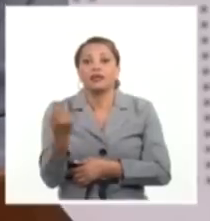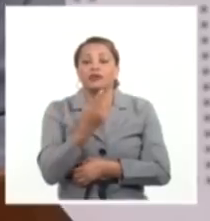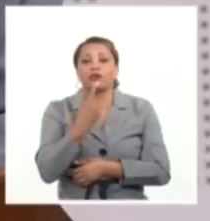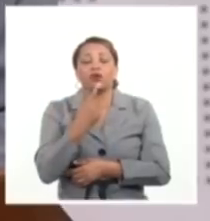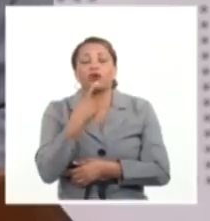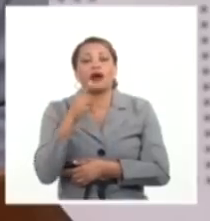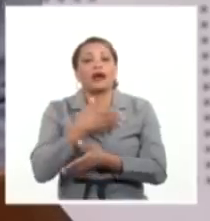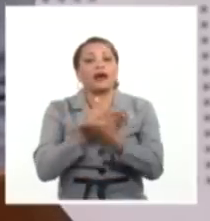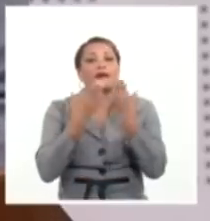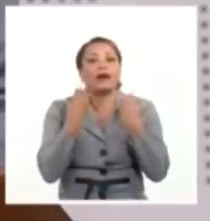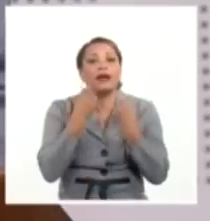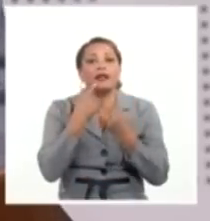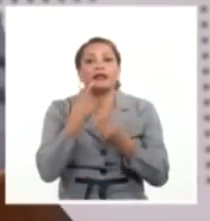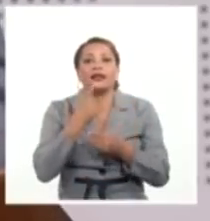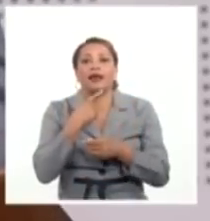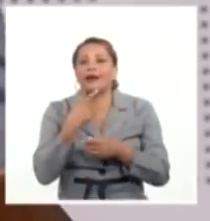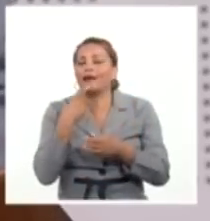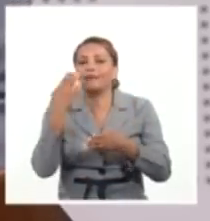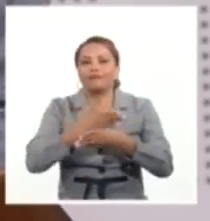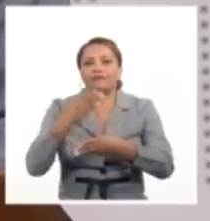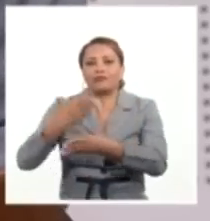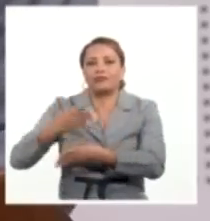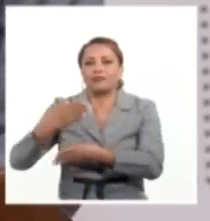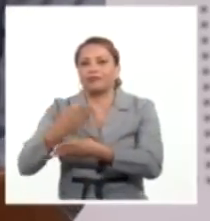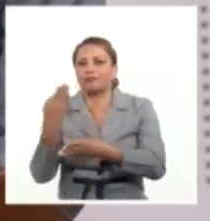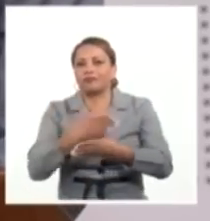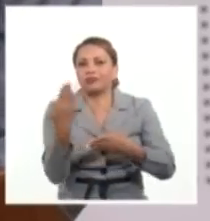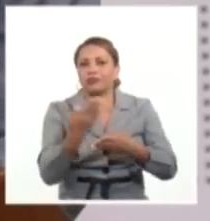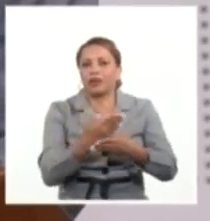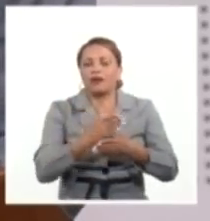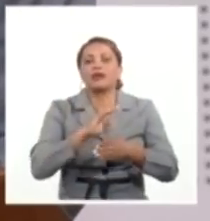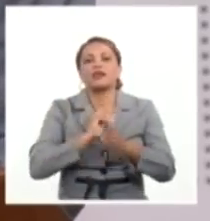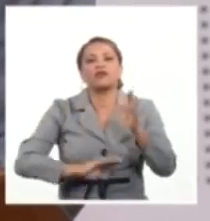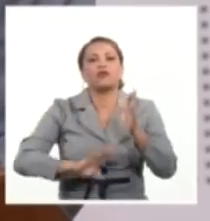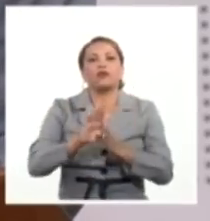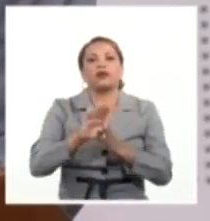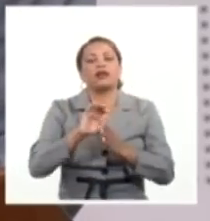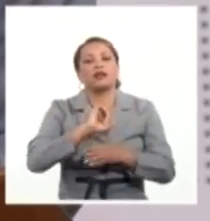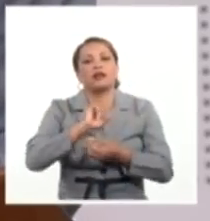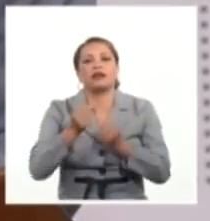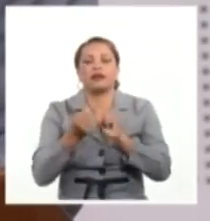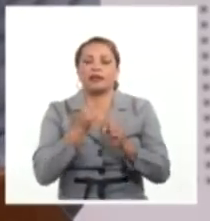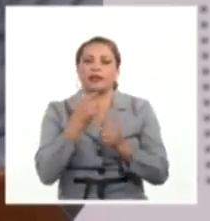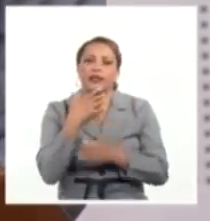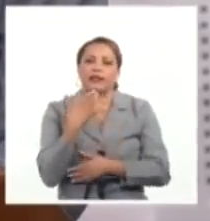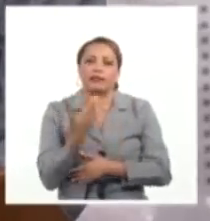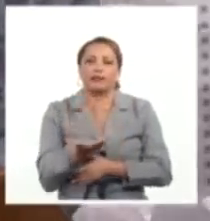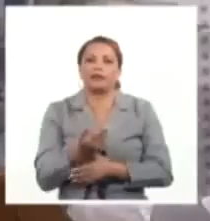burocratismo, quitar más trabas y superar la autocomplacencia.